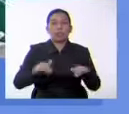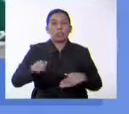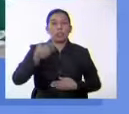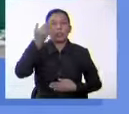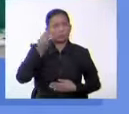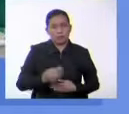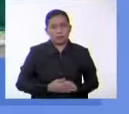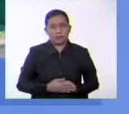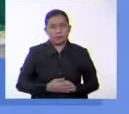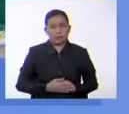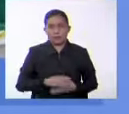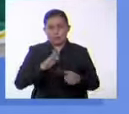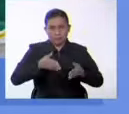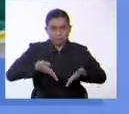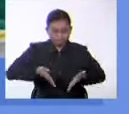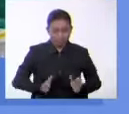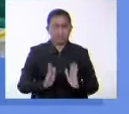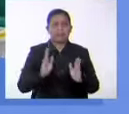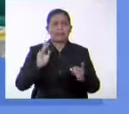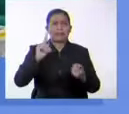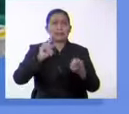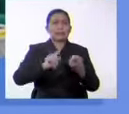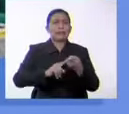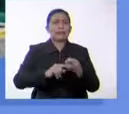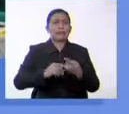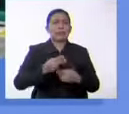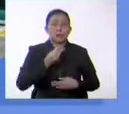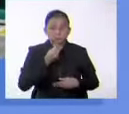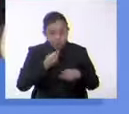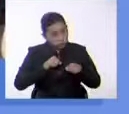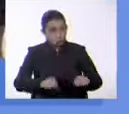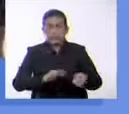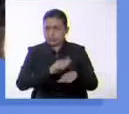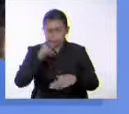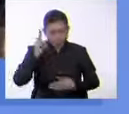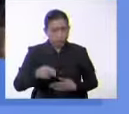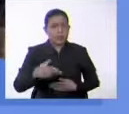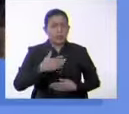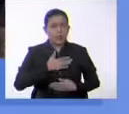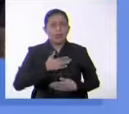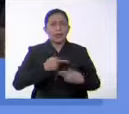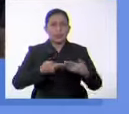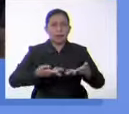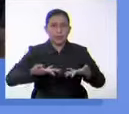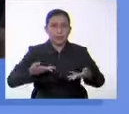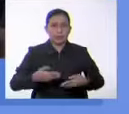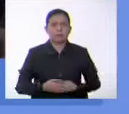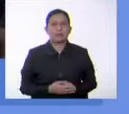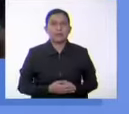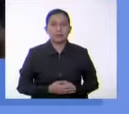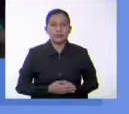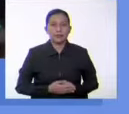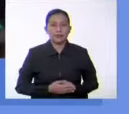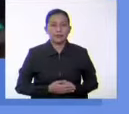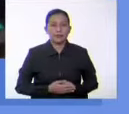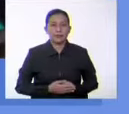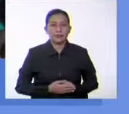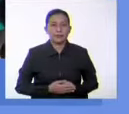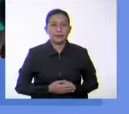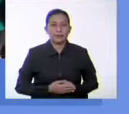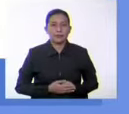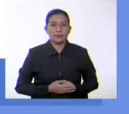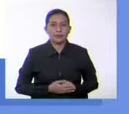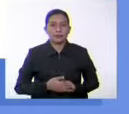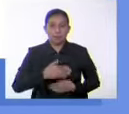duran? Mientras tengamos vida. Así es. Otra de las características es que son inalienables, es decir, que no